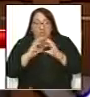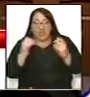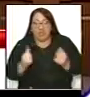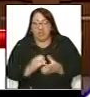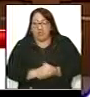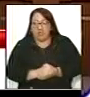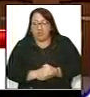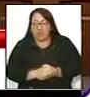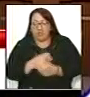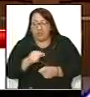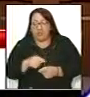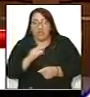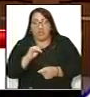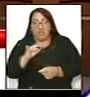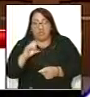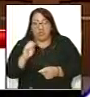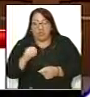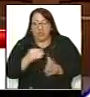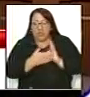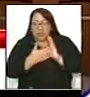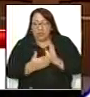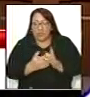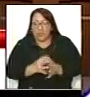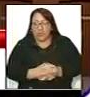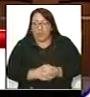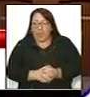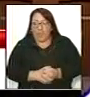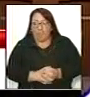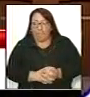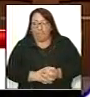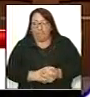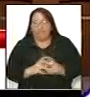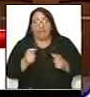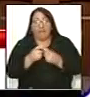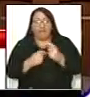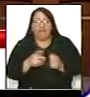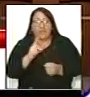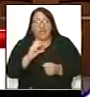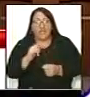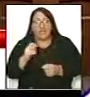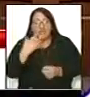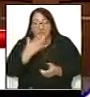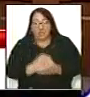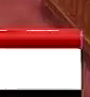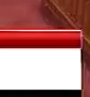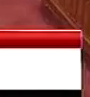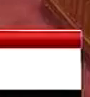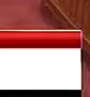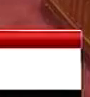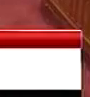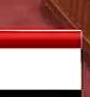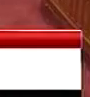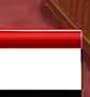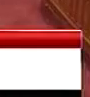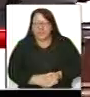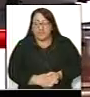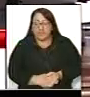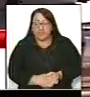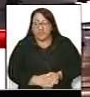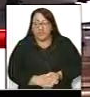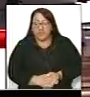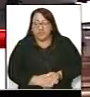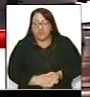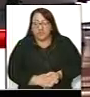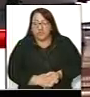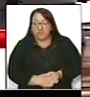hoy por esta moción que ha presentado el congresista del Castillo. Muchas gracias. Muchas gracias, señor congresista.